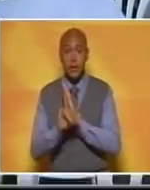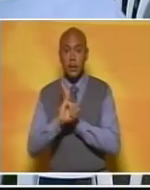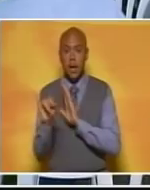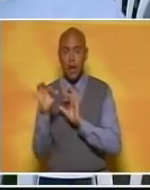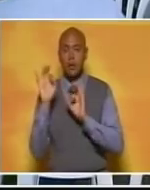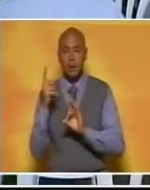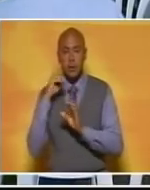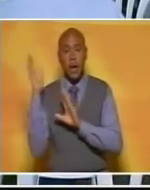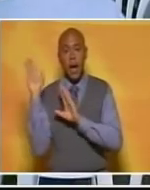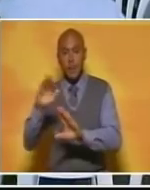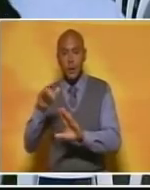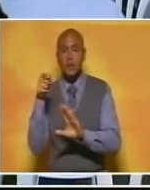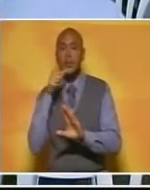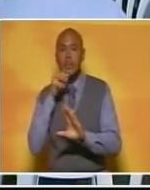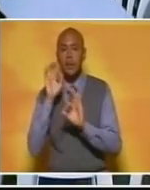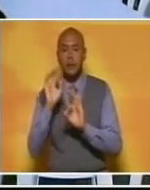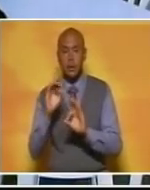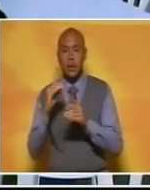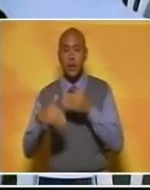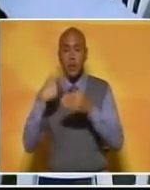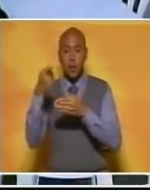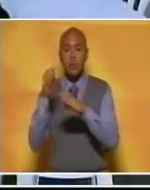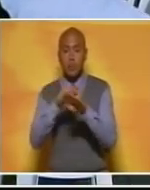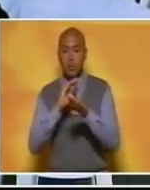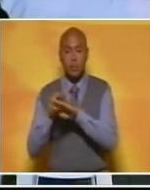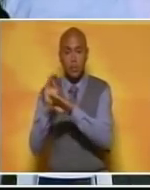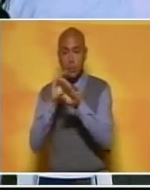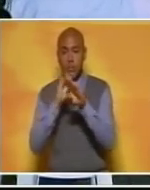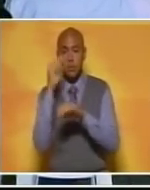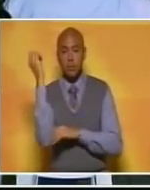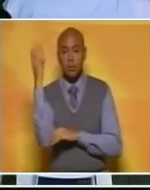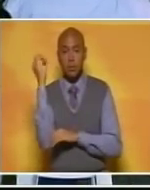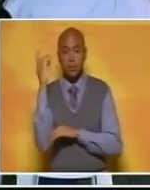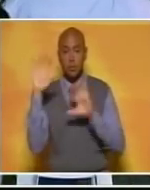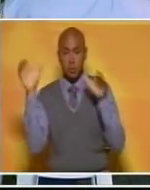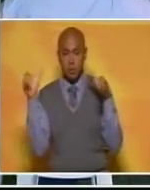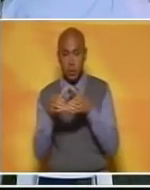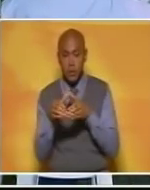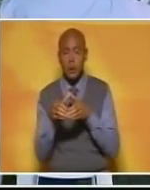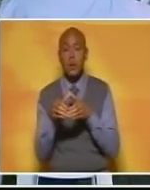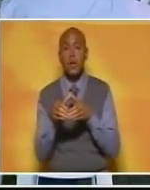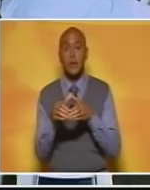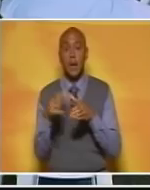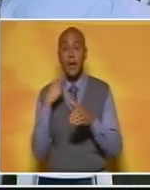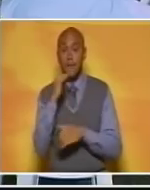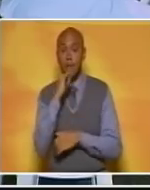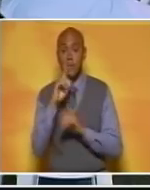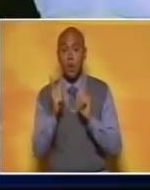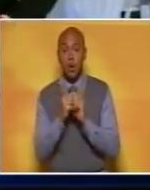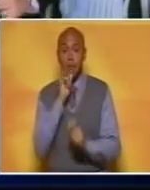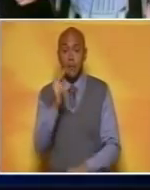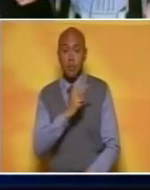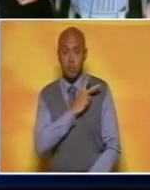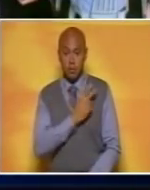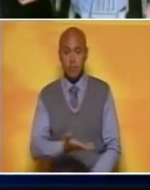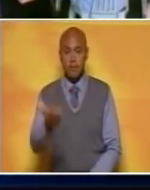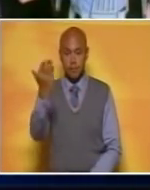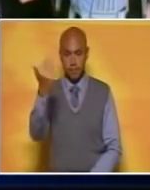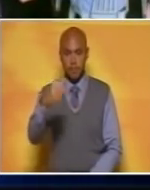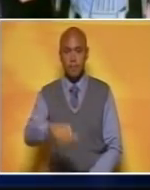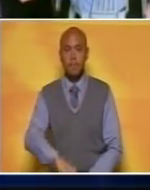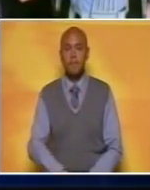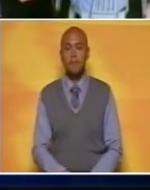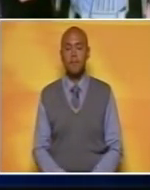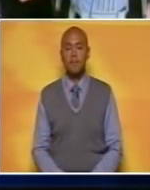participación y respaldo en la próxima convocatoria para el 16 de noviembre. Esto es la información. Continúen con más de la emisión meridiana